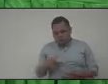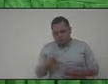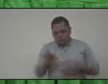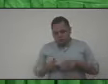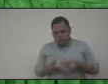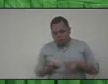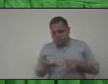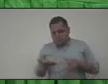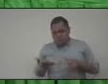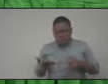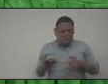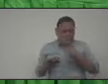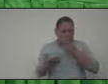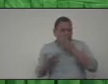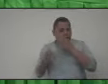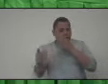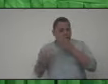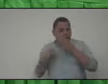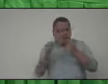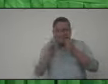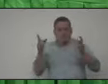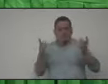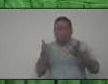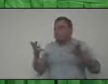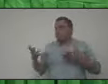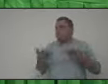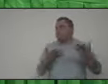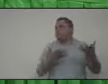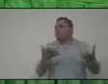congénita? Bueno, eso fue una sorpresa bastante grande,